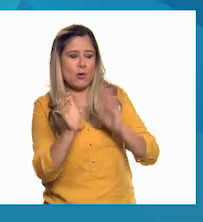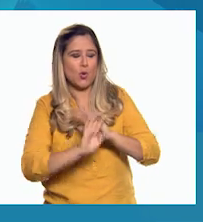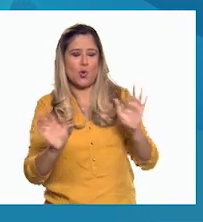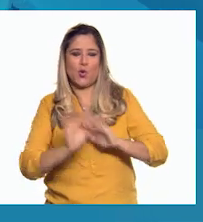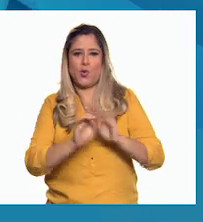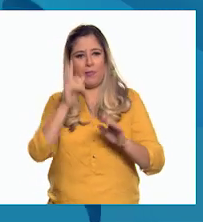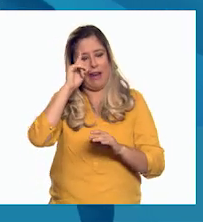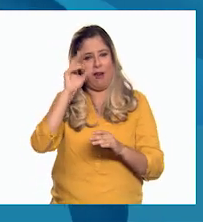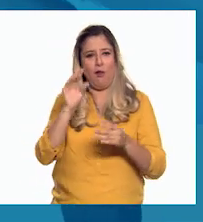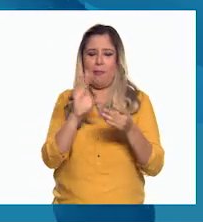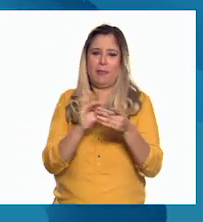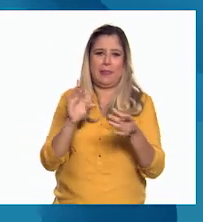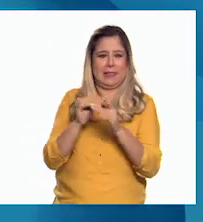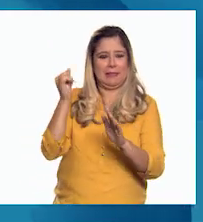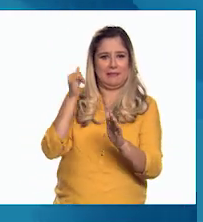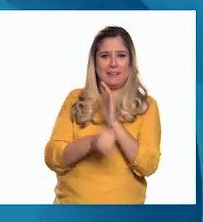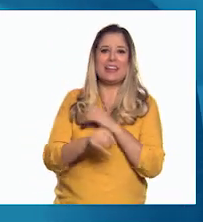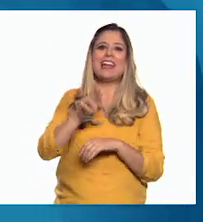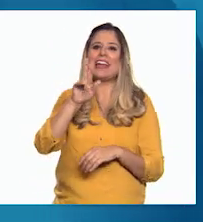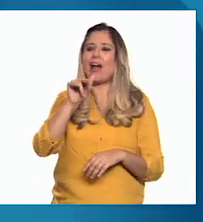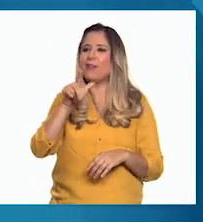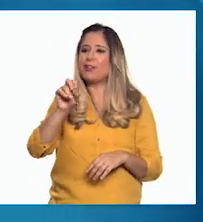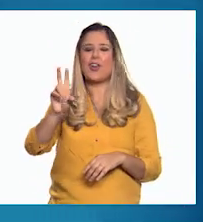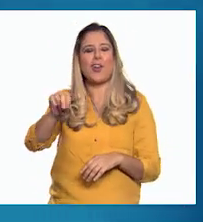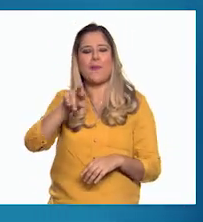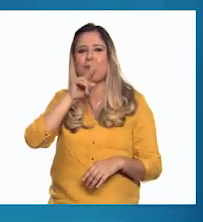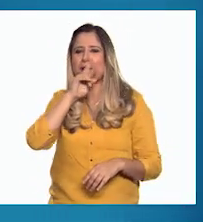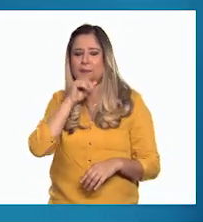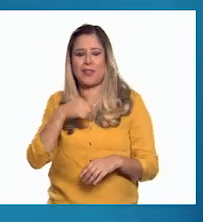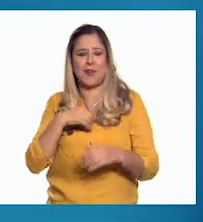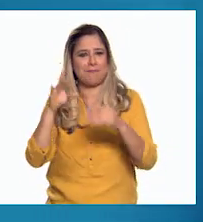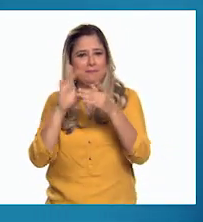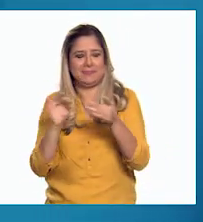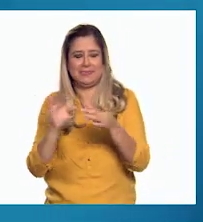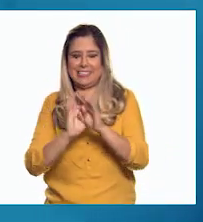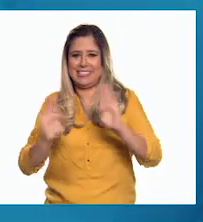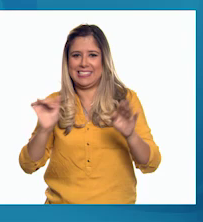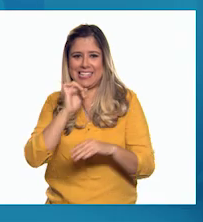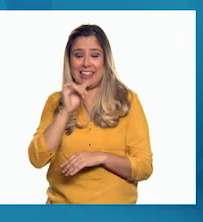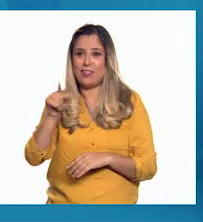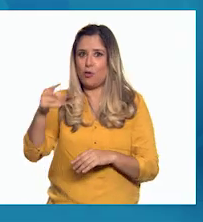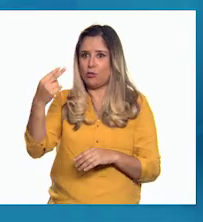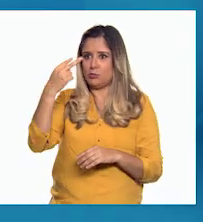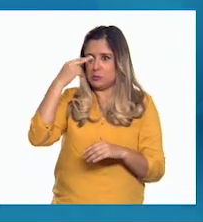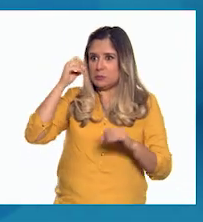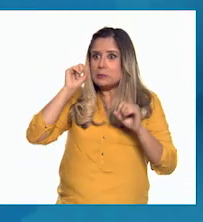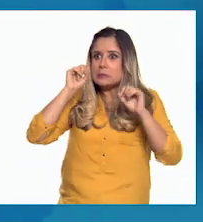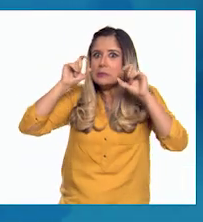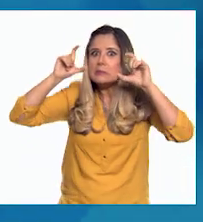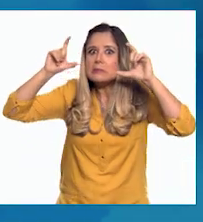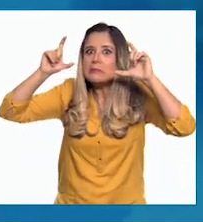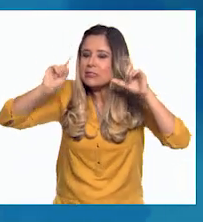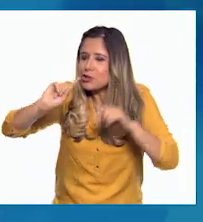de más. No te preocupes, Raulito, no voy a decir nada y no me eches esos ojos tan feos, ¿eh?